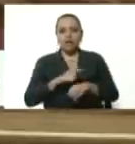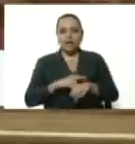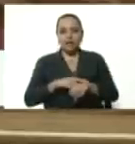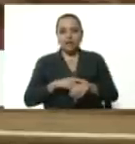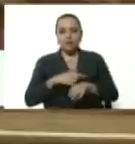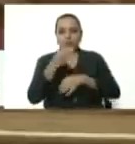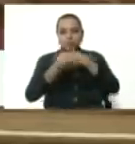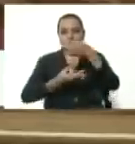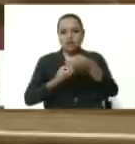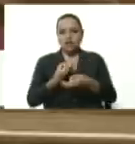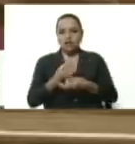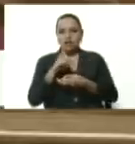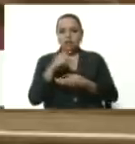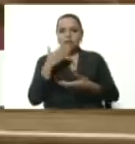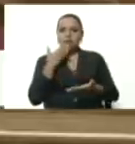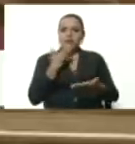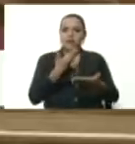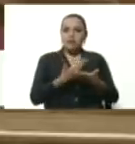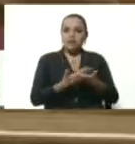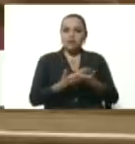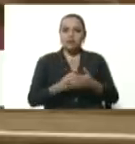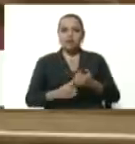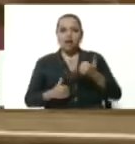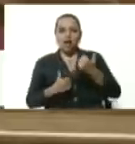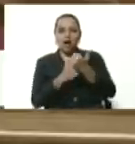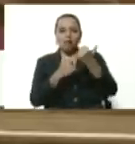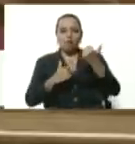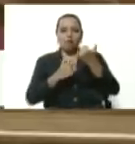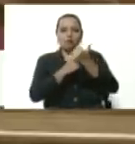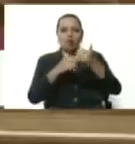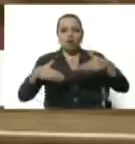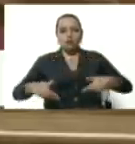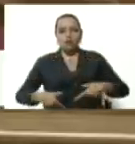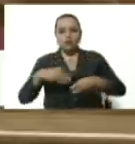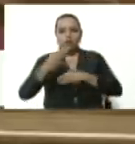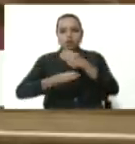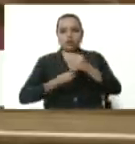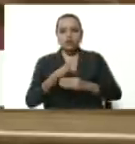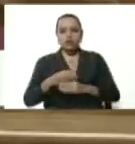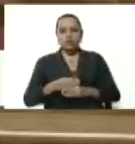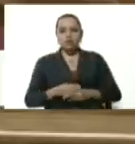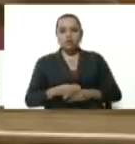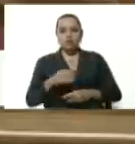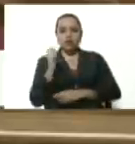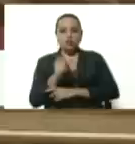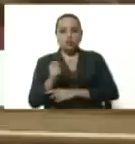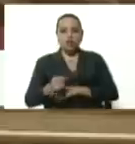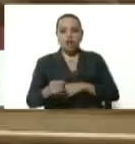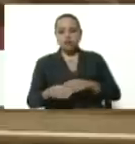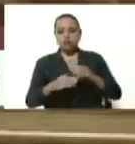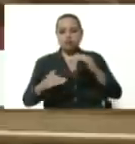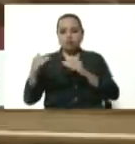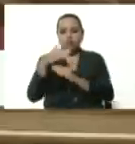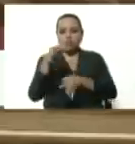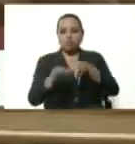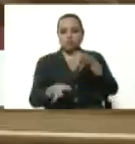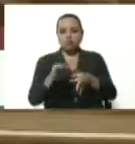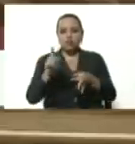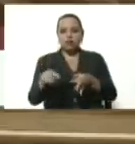acuerdo correspondiente pidieron el respaldo a los esfuerzos realizados por el Tribunal Supremo de Justicia y el Poder